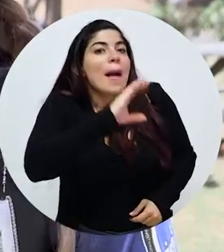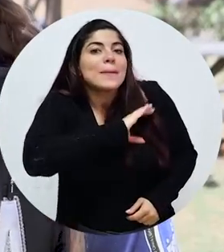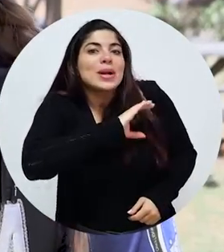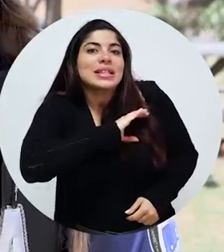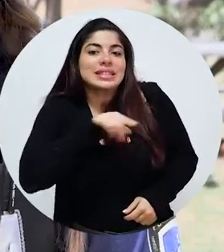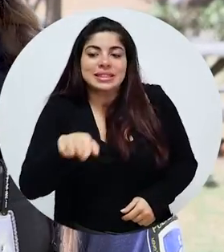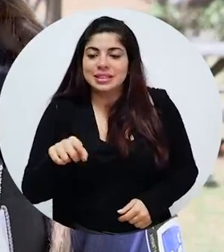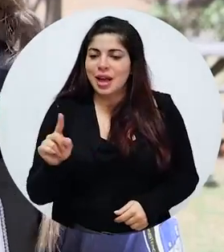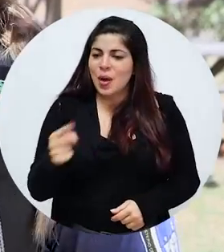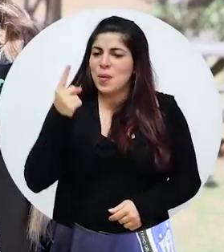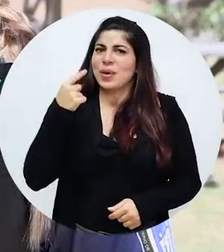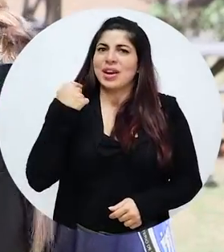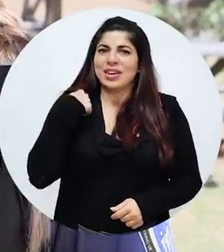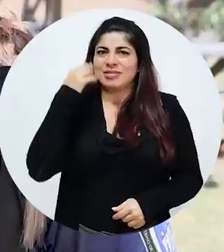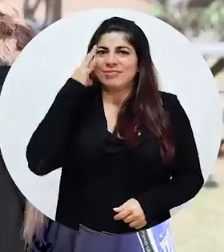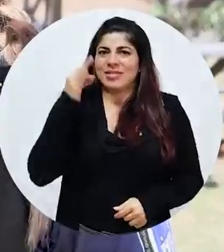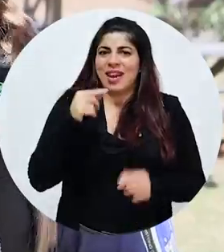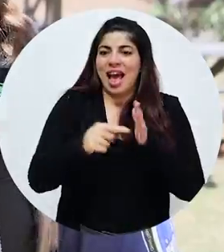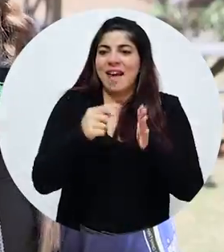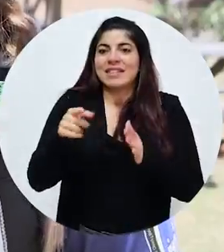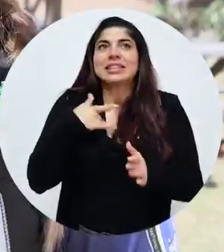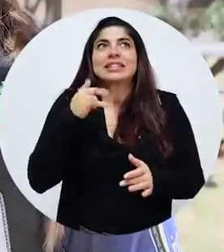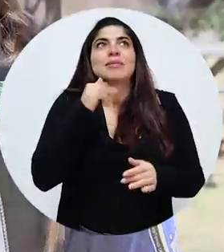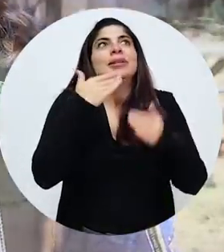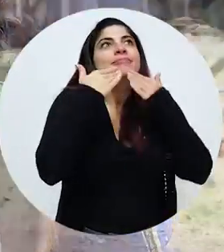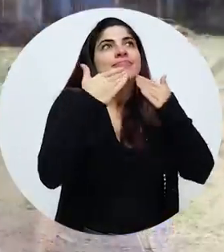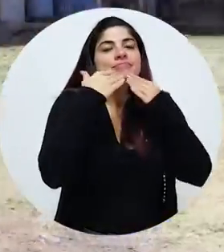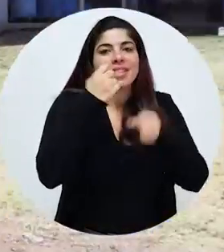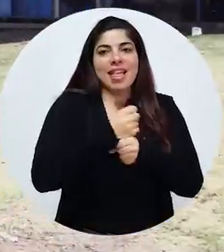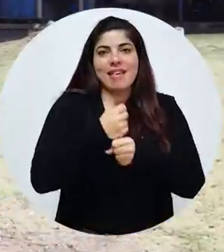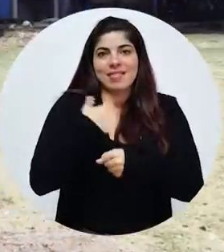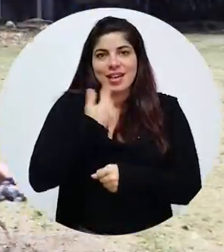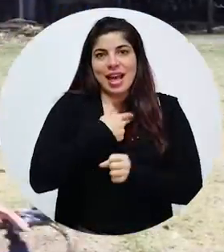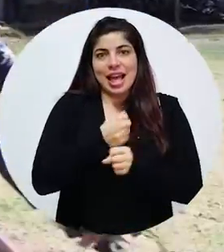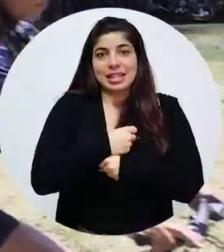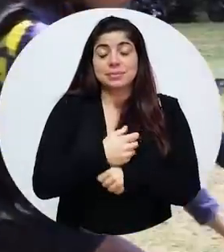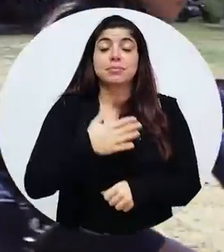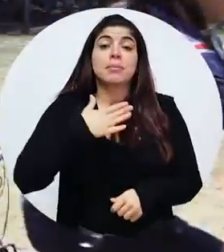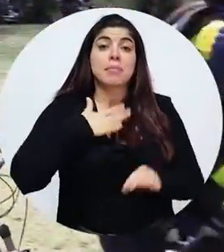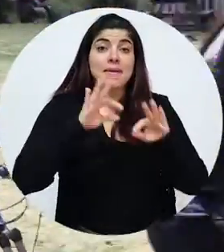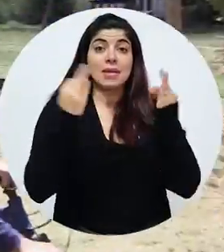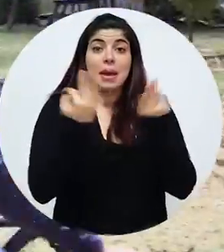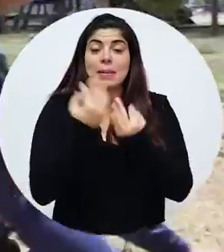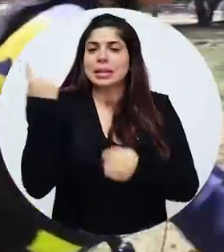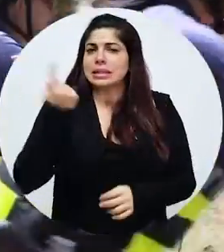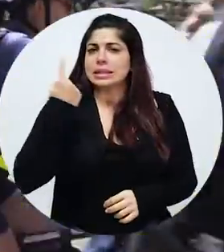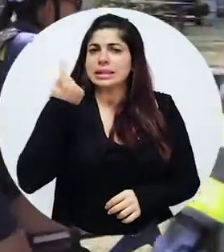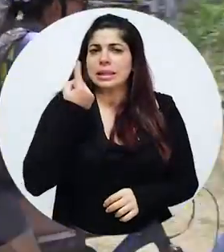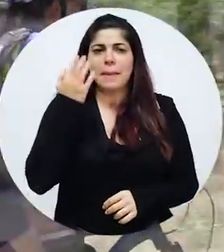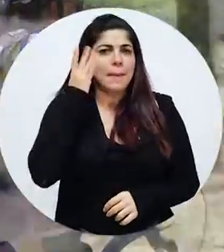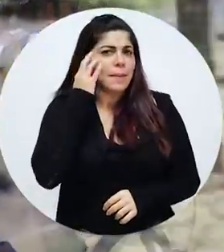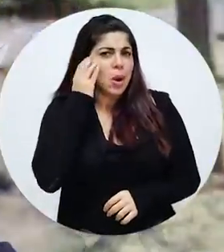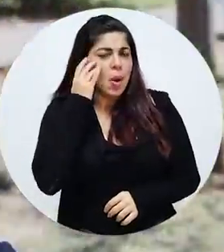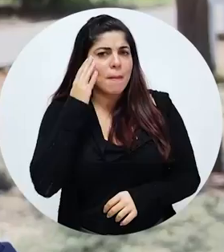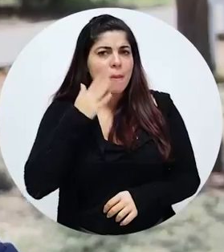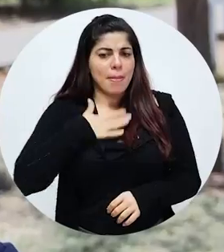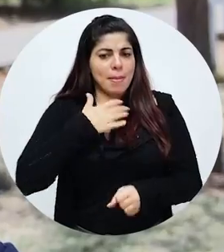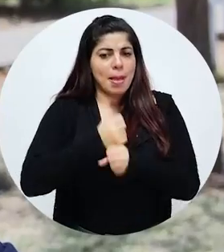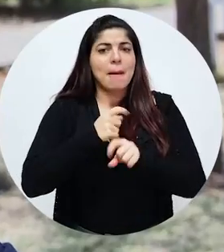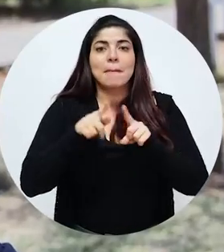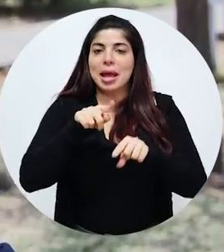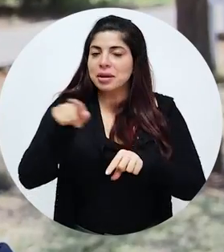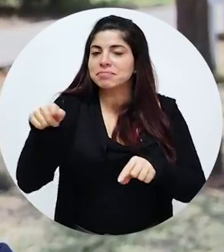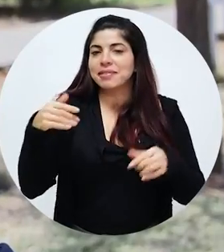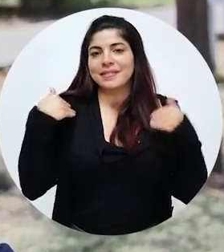y le dice, hola policía. Son los únicos que yo creo que a veces agradecen el trabajo que uno hace. Mi familia siempre preocupada por